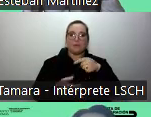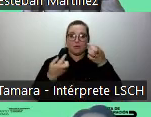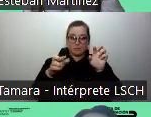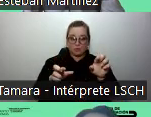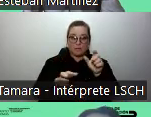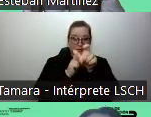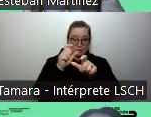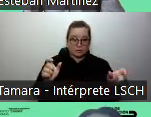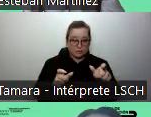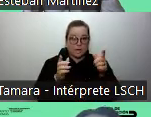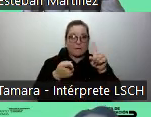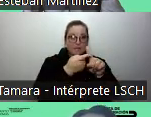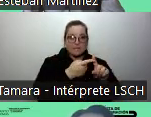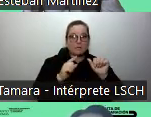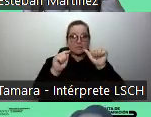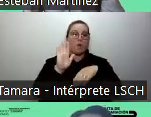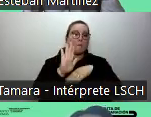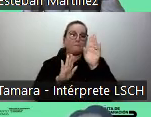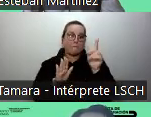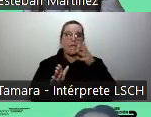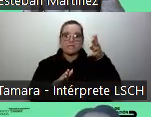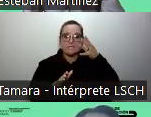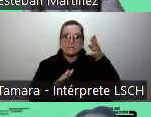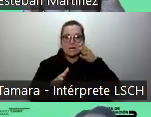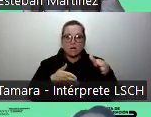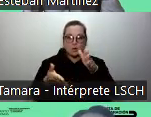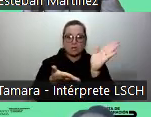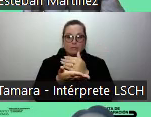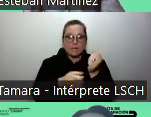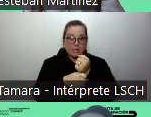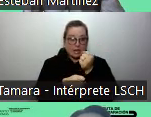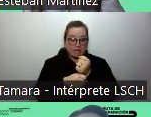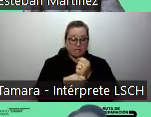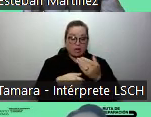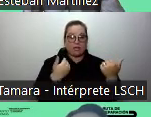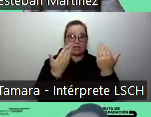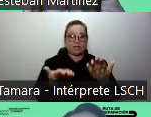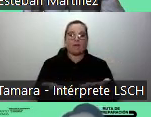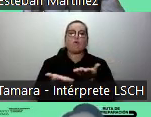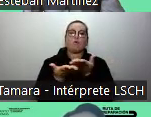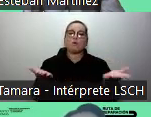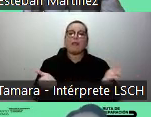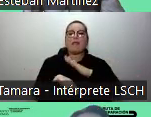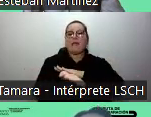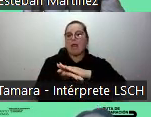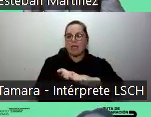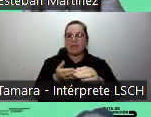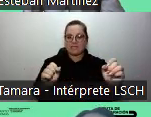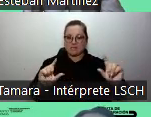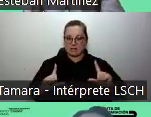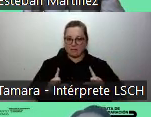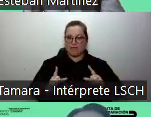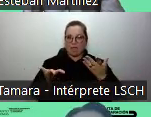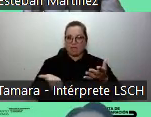participen en seis o más charlas de la ruta de preparación hacia el trabajo les entregaremos de manera gratuita un certificado de